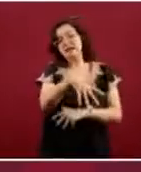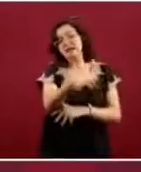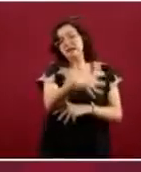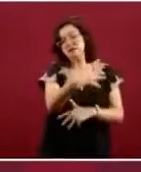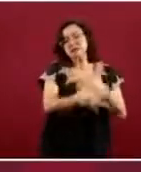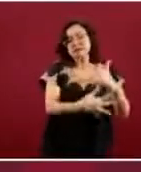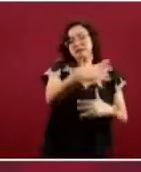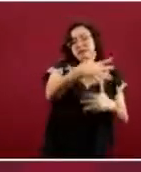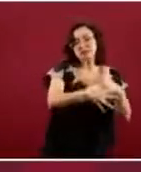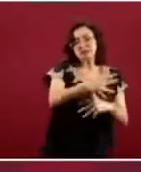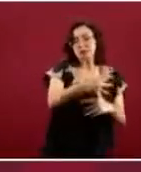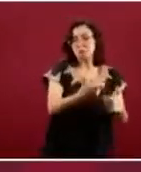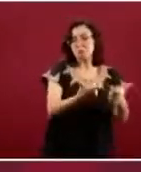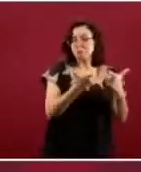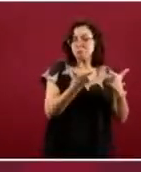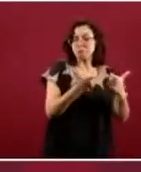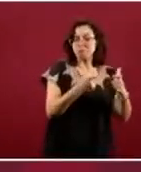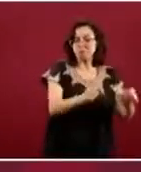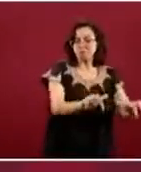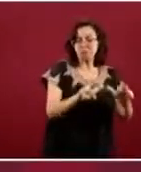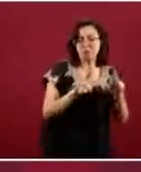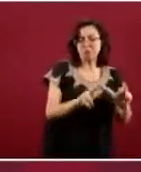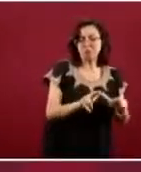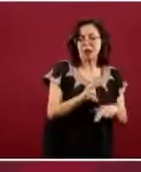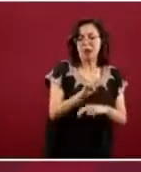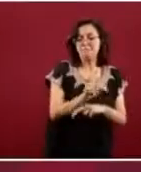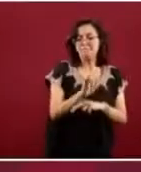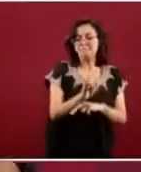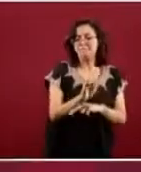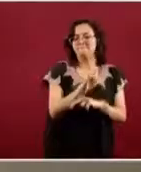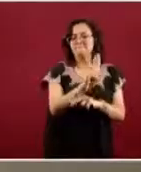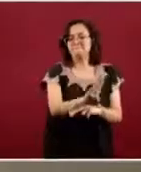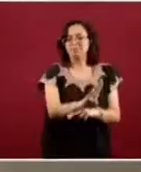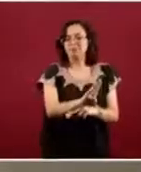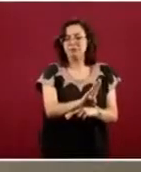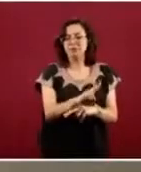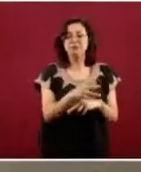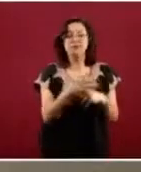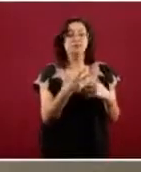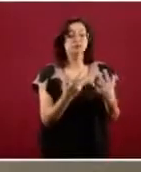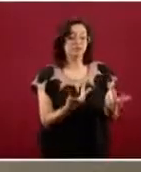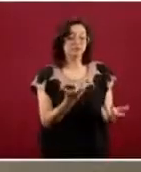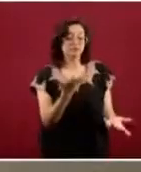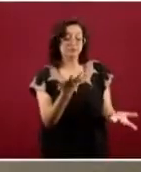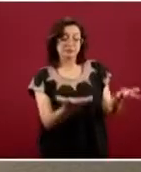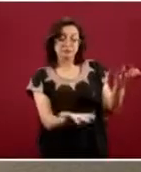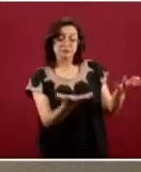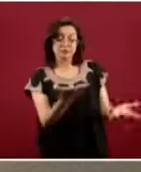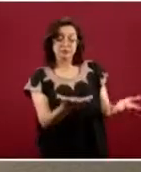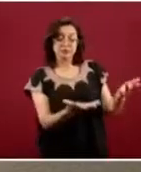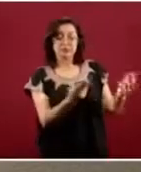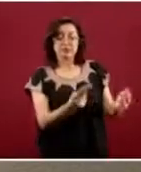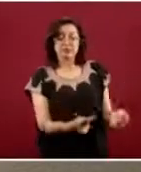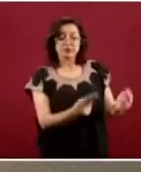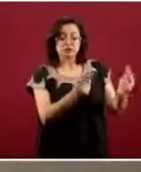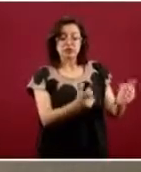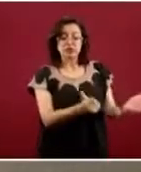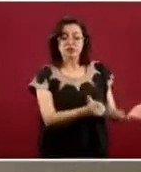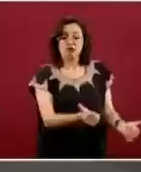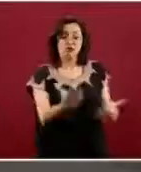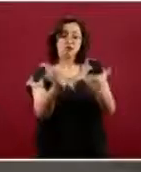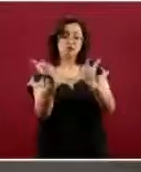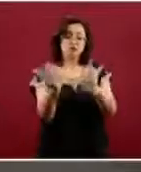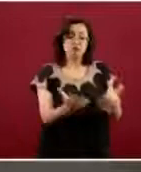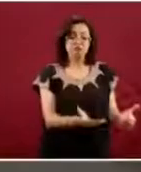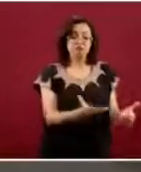mundial, en términos de su Producto Interno Bruto y en términos de su balanza comercial de exportaciones y